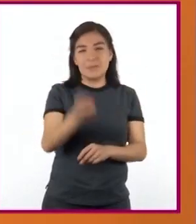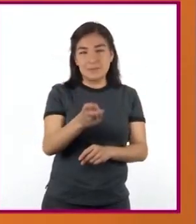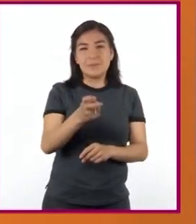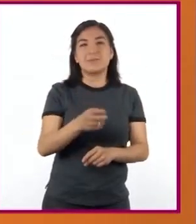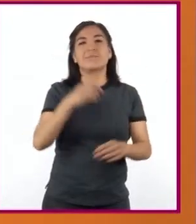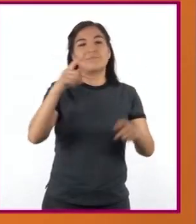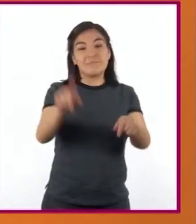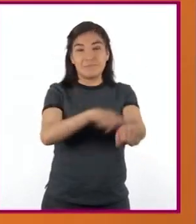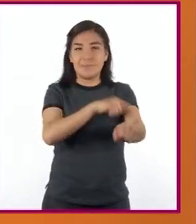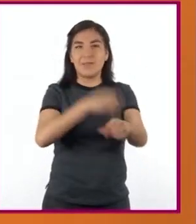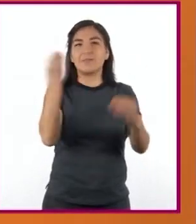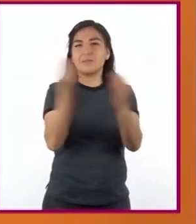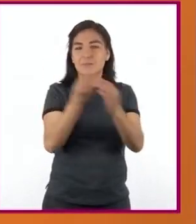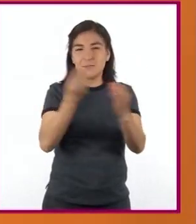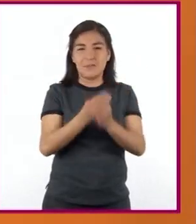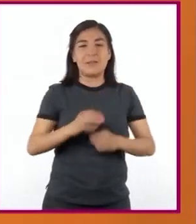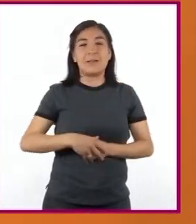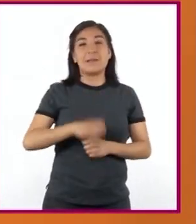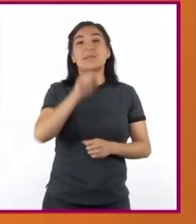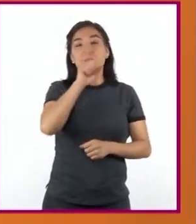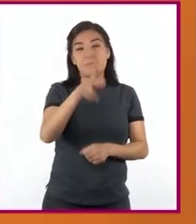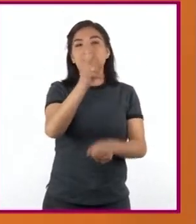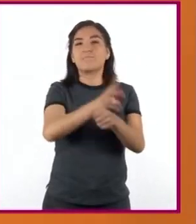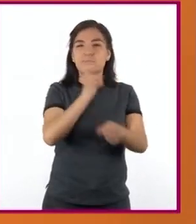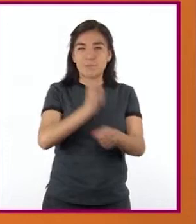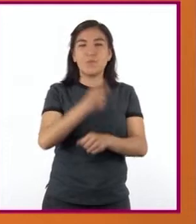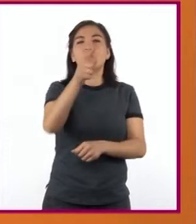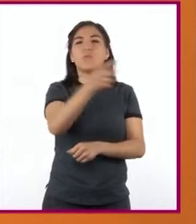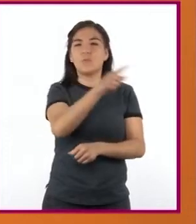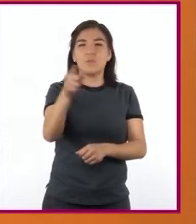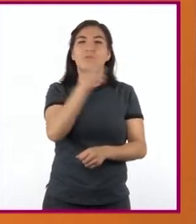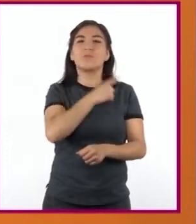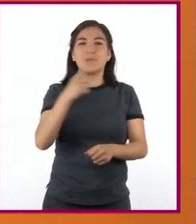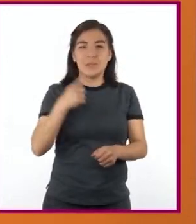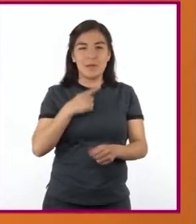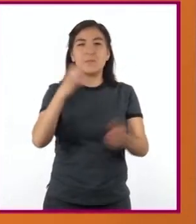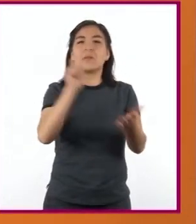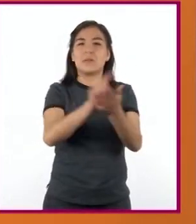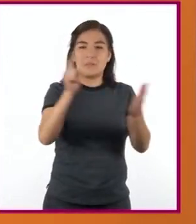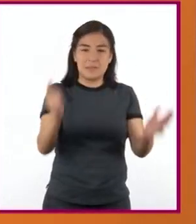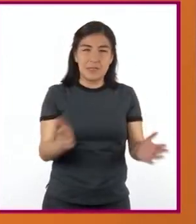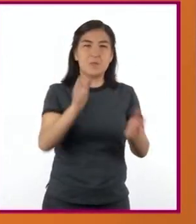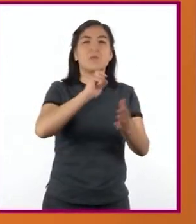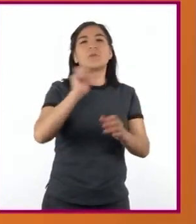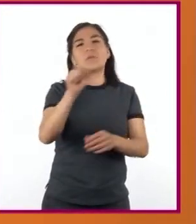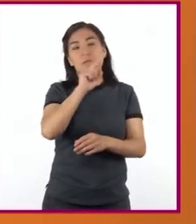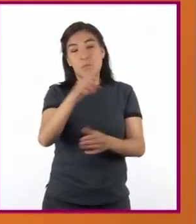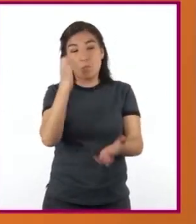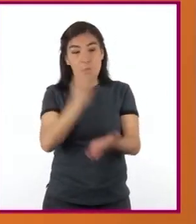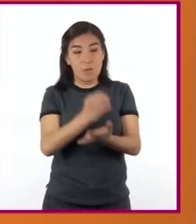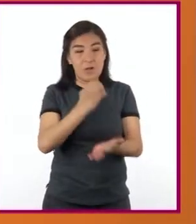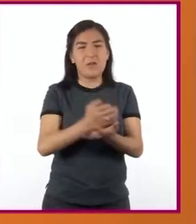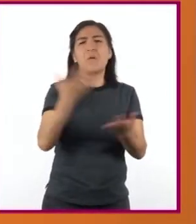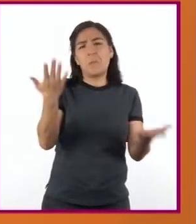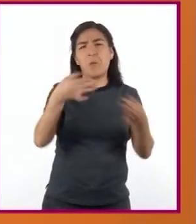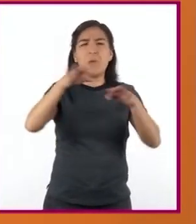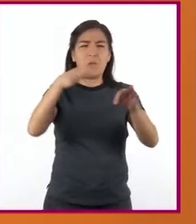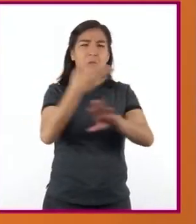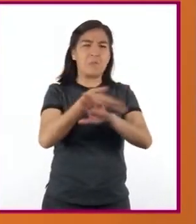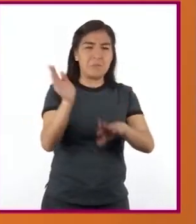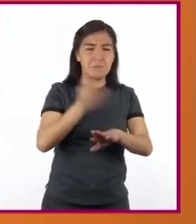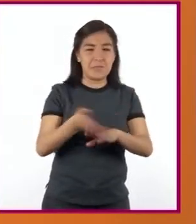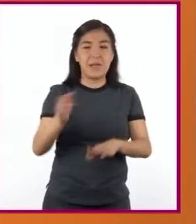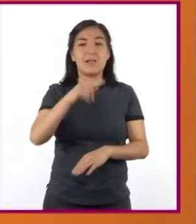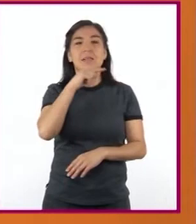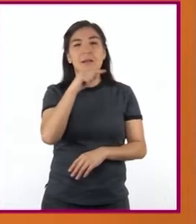sesión. También les invito a tener cerca su libro de texto, cuaderno u hojas blancas, así como